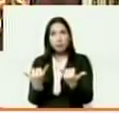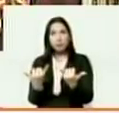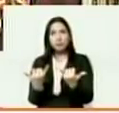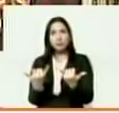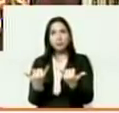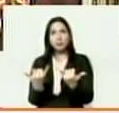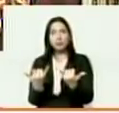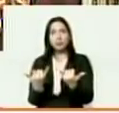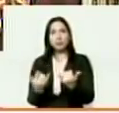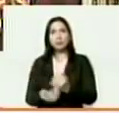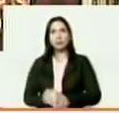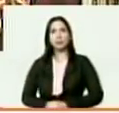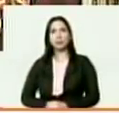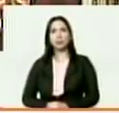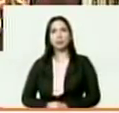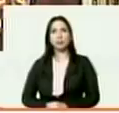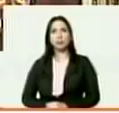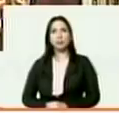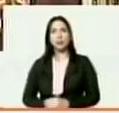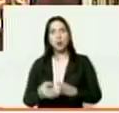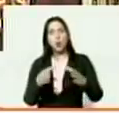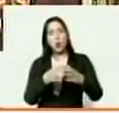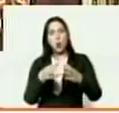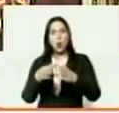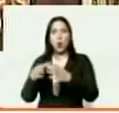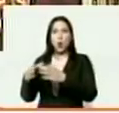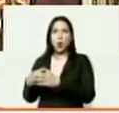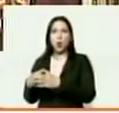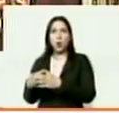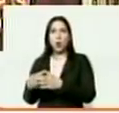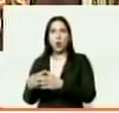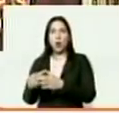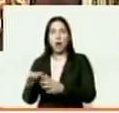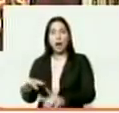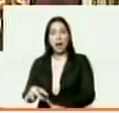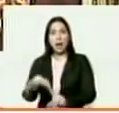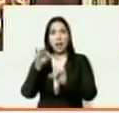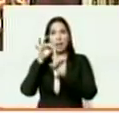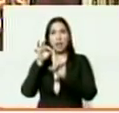la que organice y